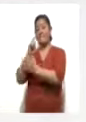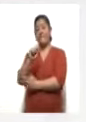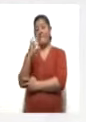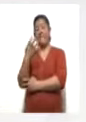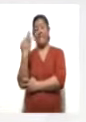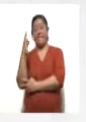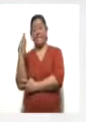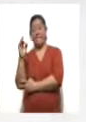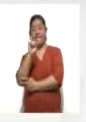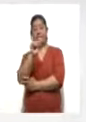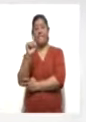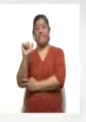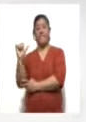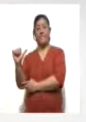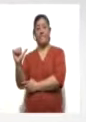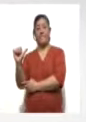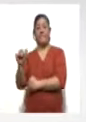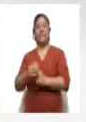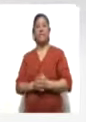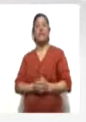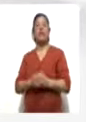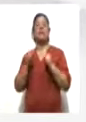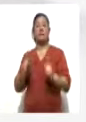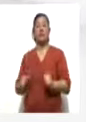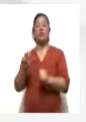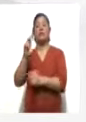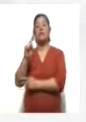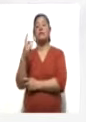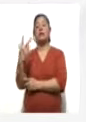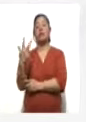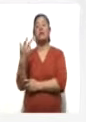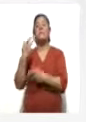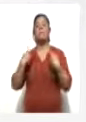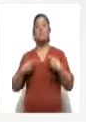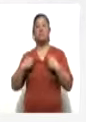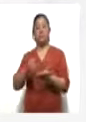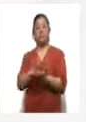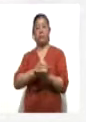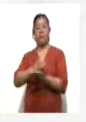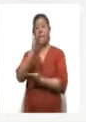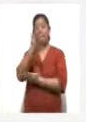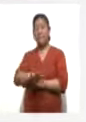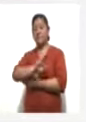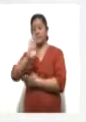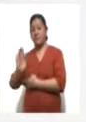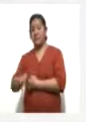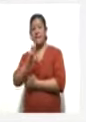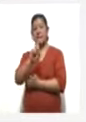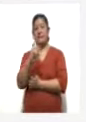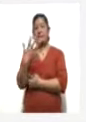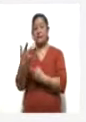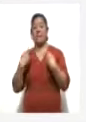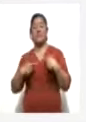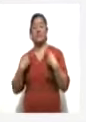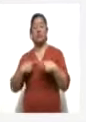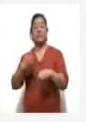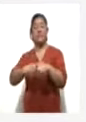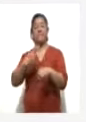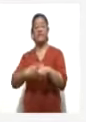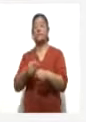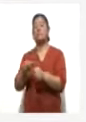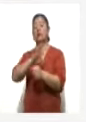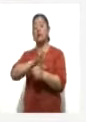febrero, la Secretaría de Salud del Estado confirmó 38 personas recuperadas, 10 fallecimientos y 35 casos positivos